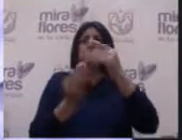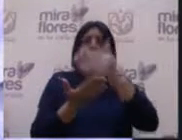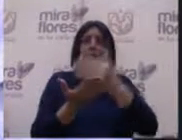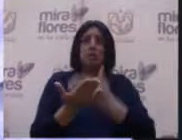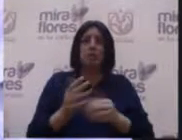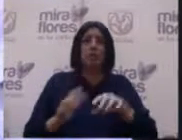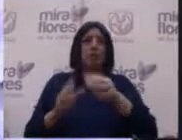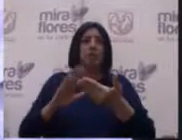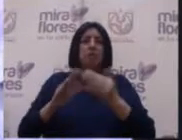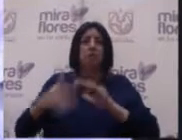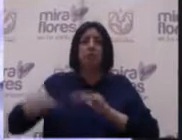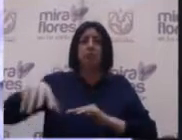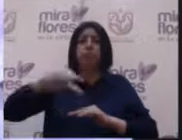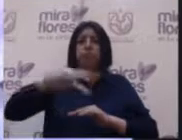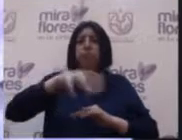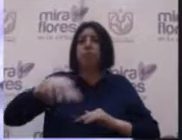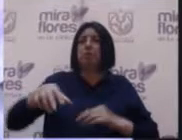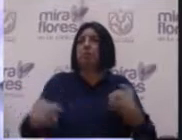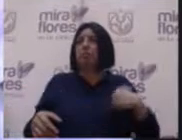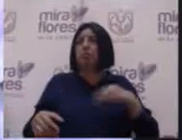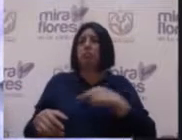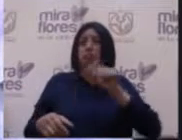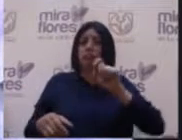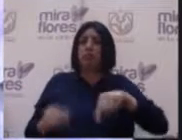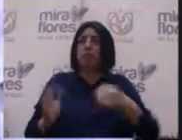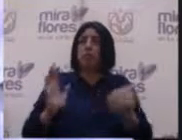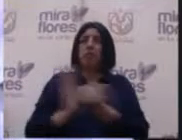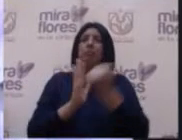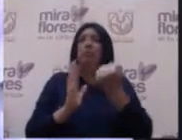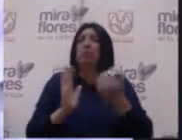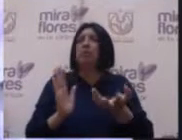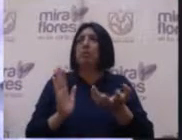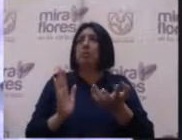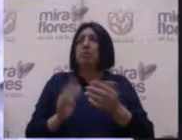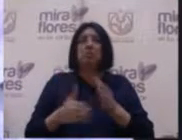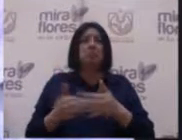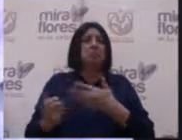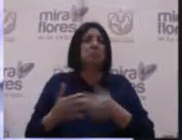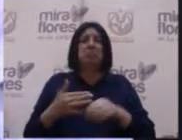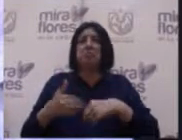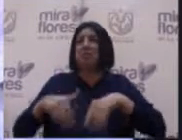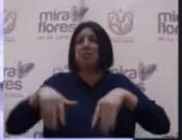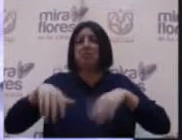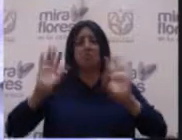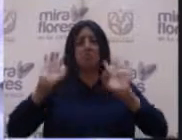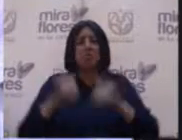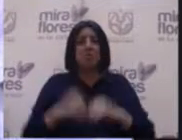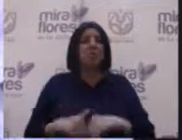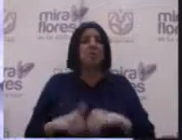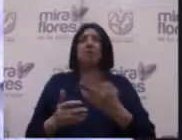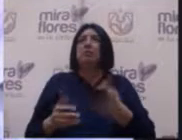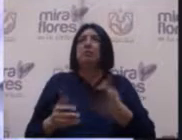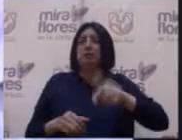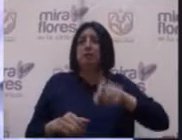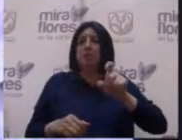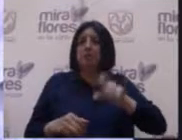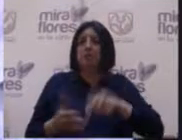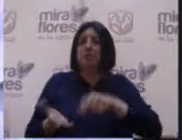urbano, y debemos aprobarlo como venga, porque es